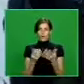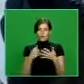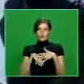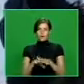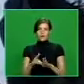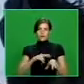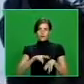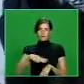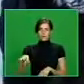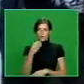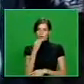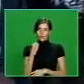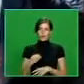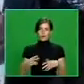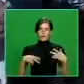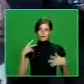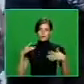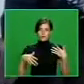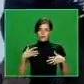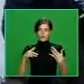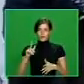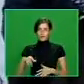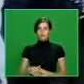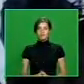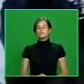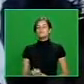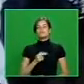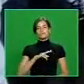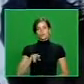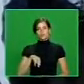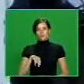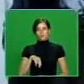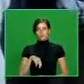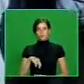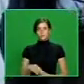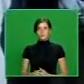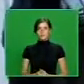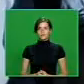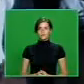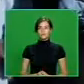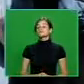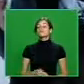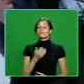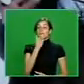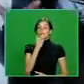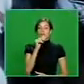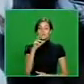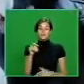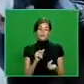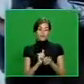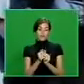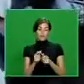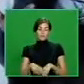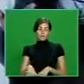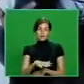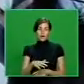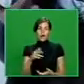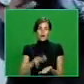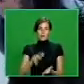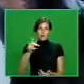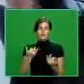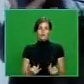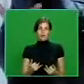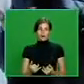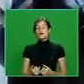jóvenes en este tipo de actividad y presidente bueno nosotros Eh hay casi 300 canchas aprad por usted Por supuesto